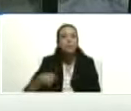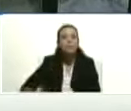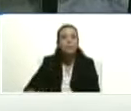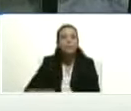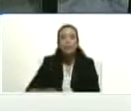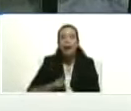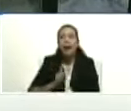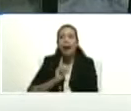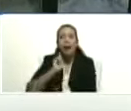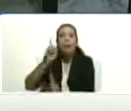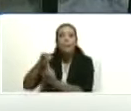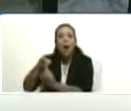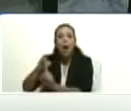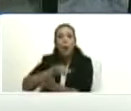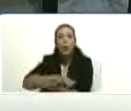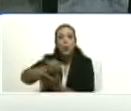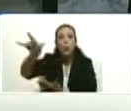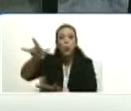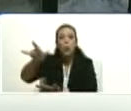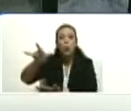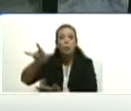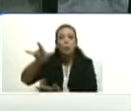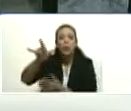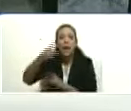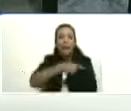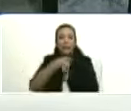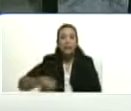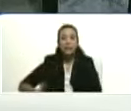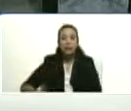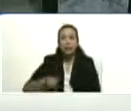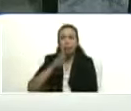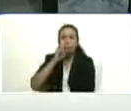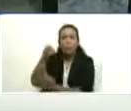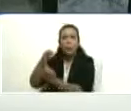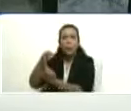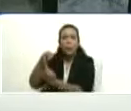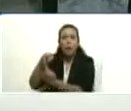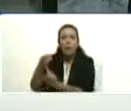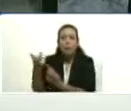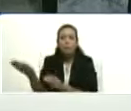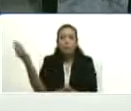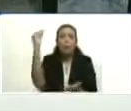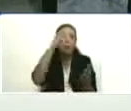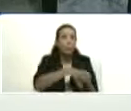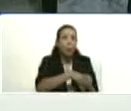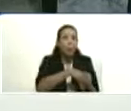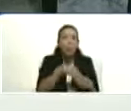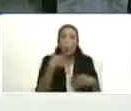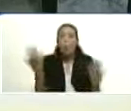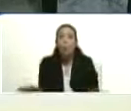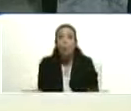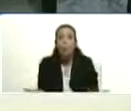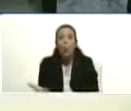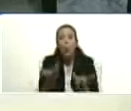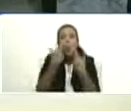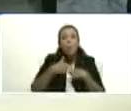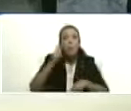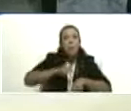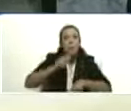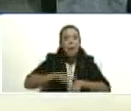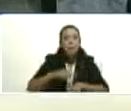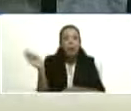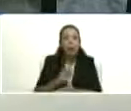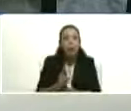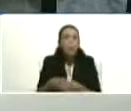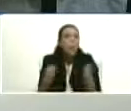llegar, oye, como Pete Rose, pues, llegar directo a votar? ¿Cómo te fue en Shanghái? Coméntame, vamos a